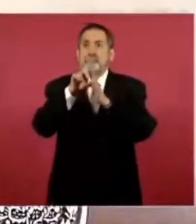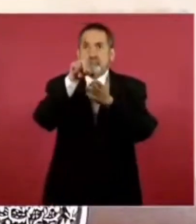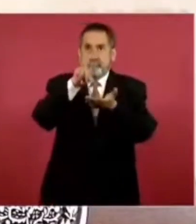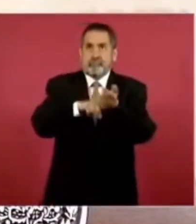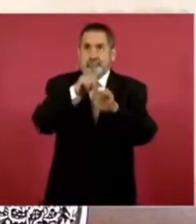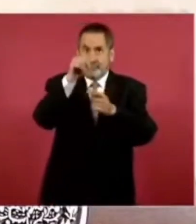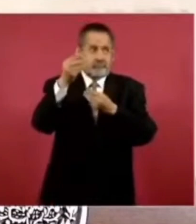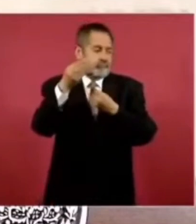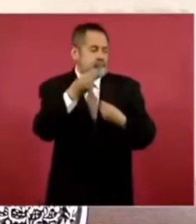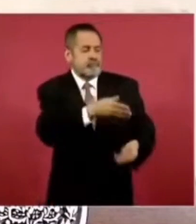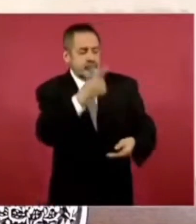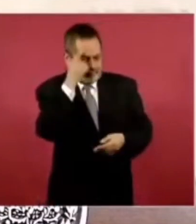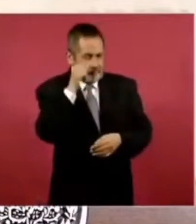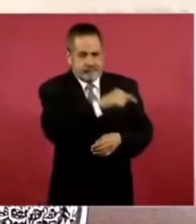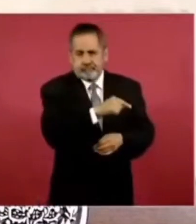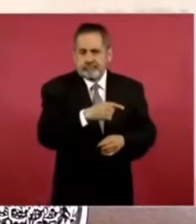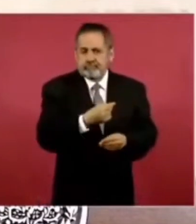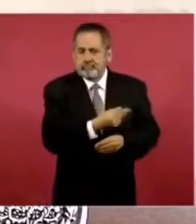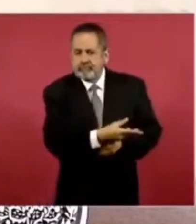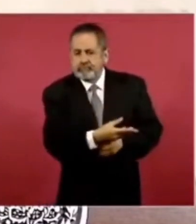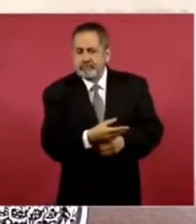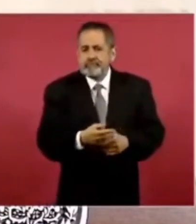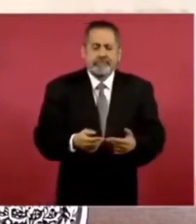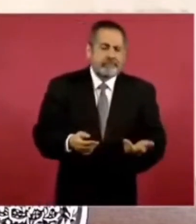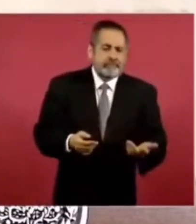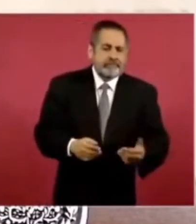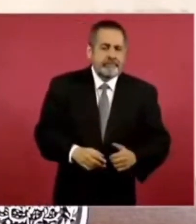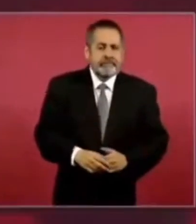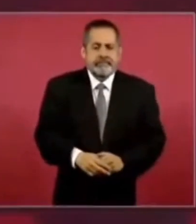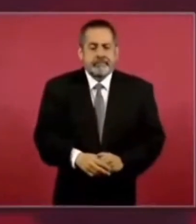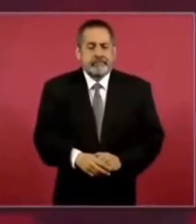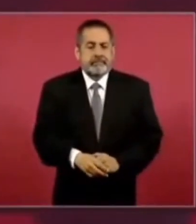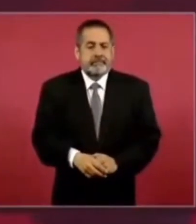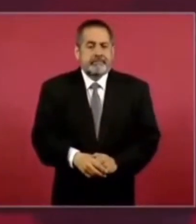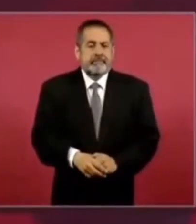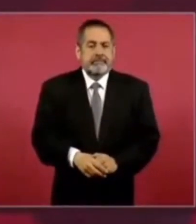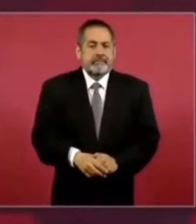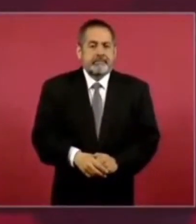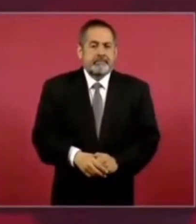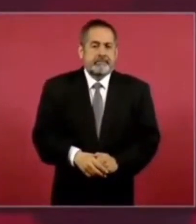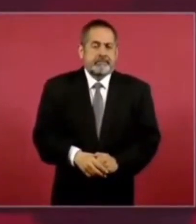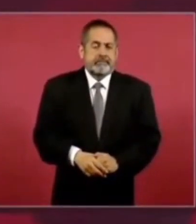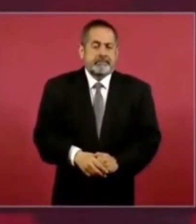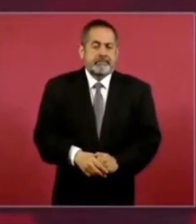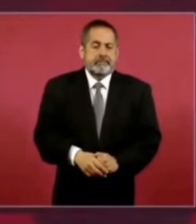esas Torres que construían